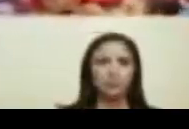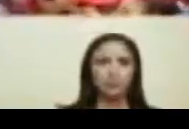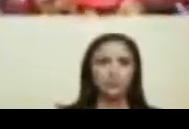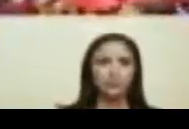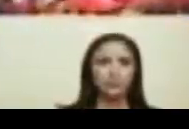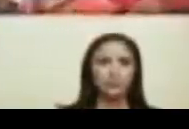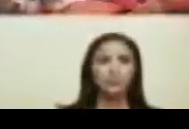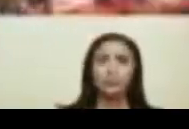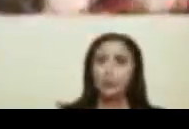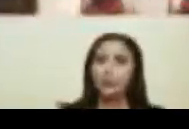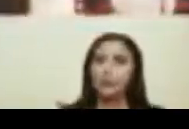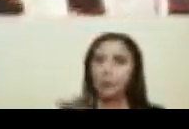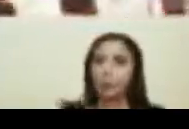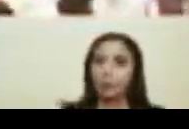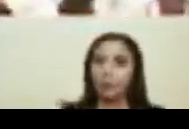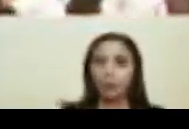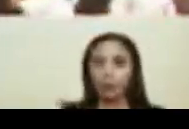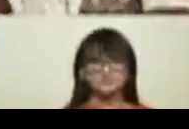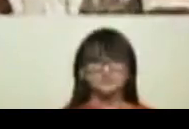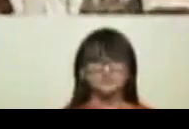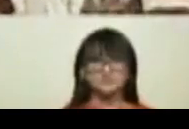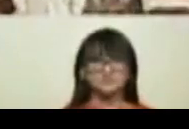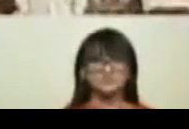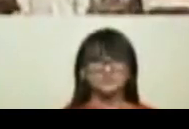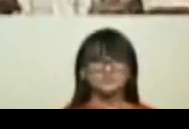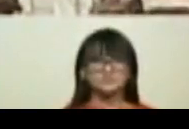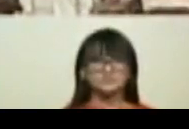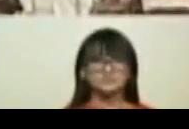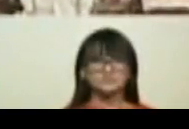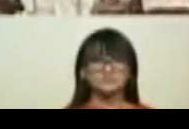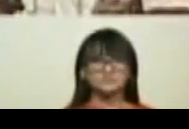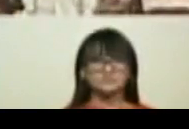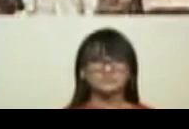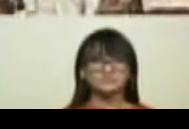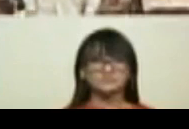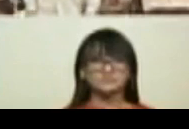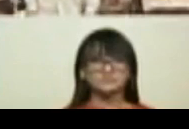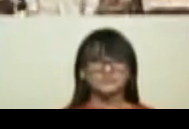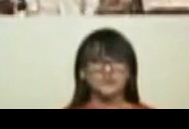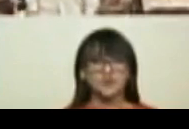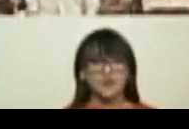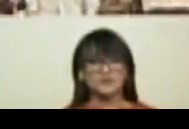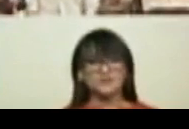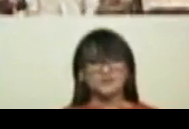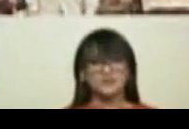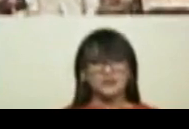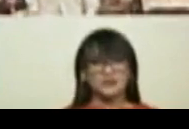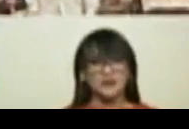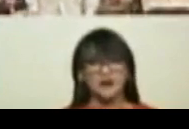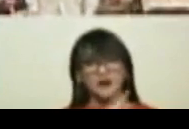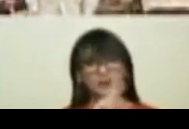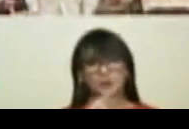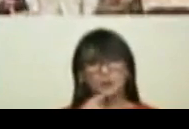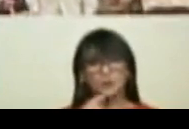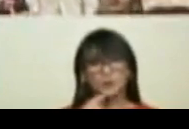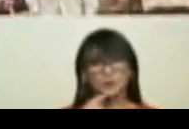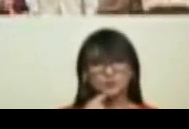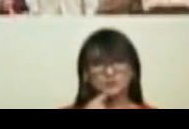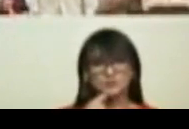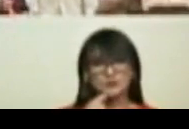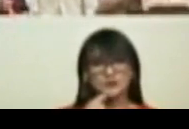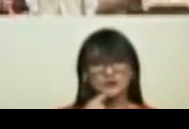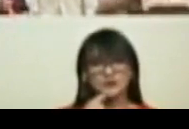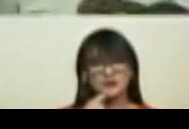tenemos que unir las fuerzas así como con la china rusia bielorrusia